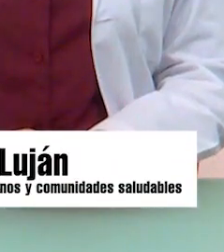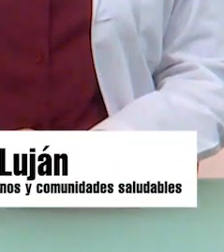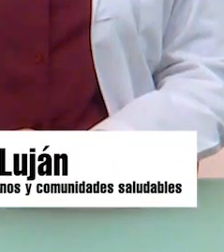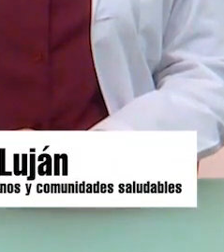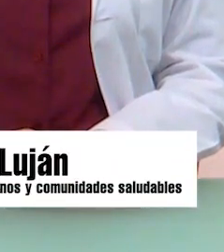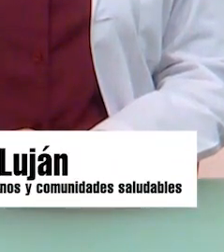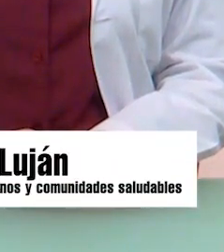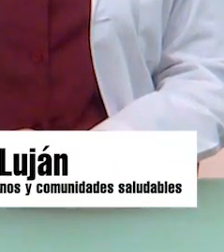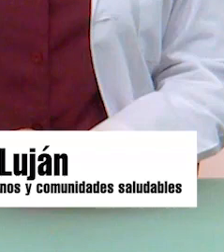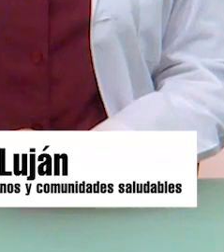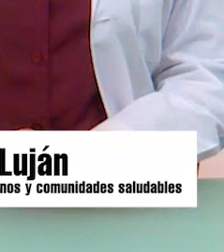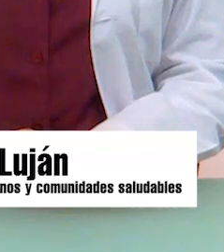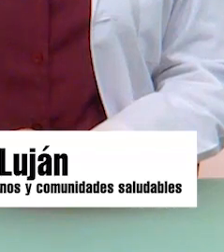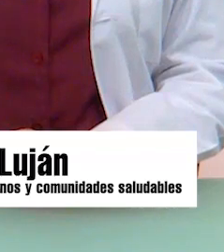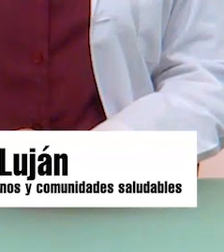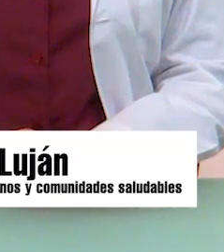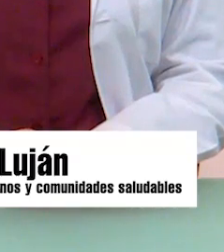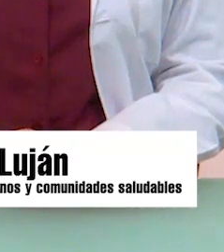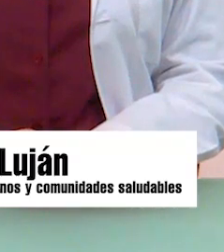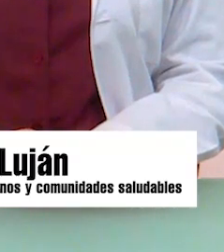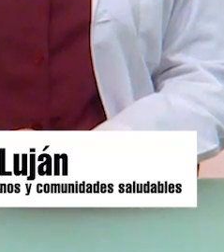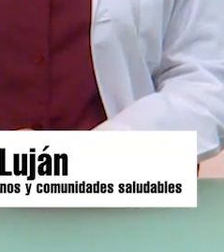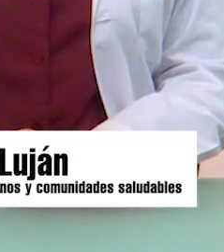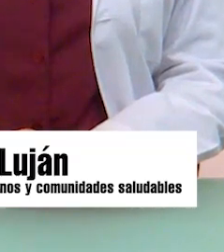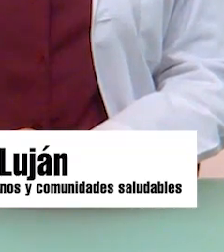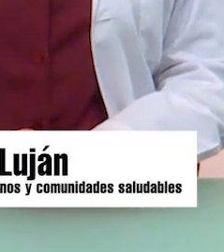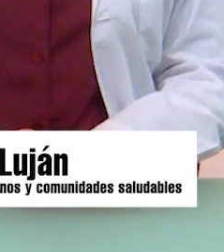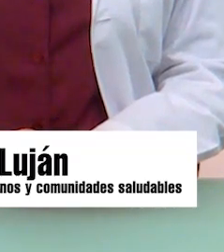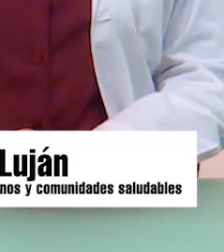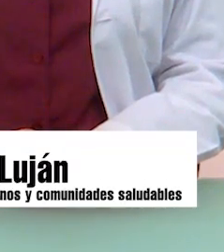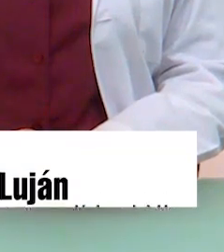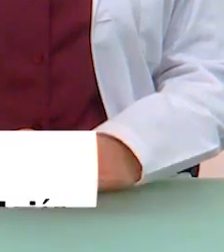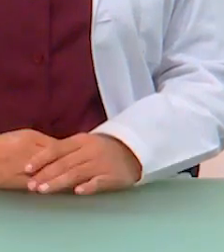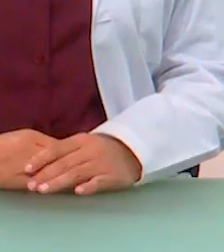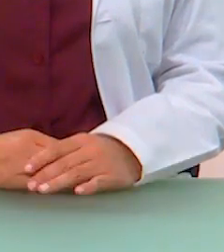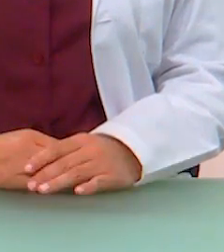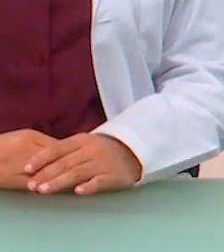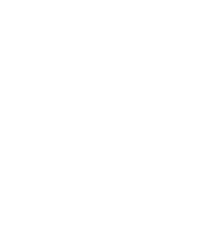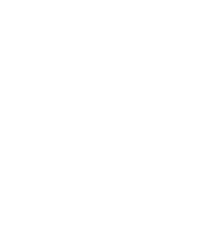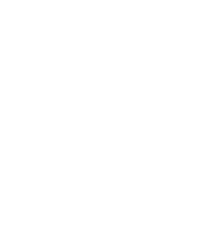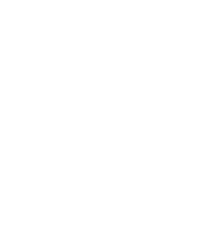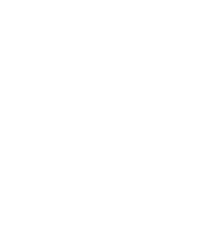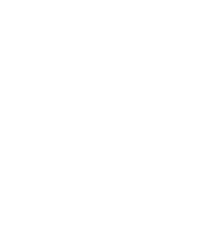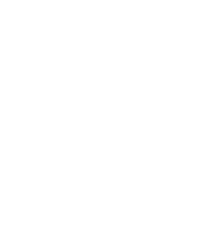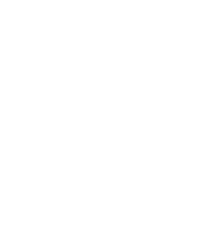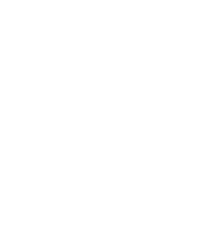actualizando e informando todos estos datos todos los días por este mismo medio. Muchas gracias.